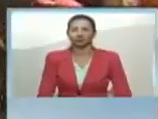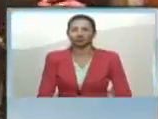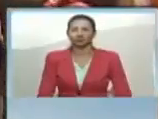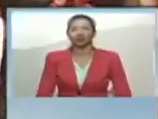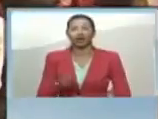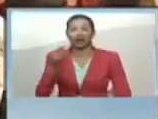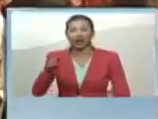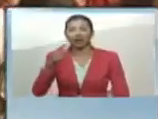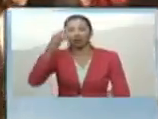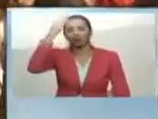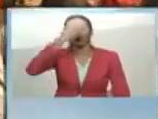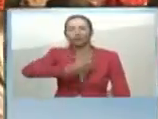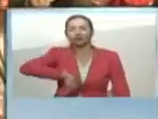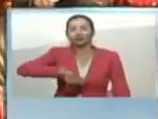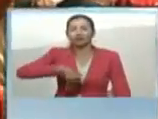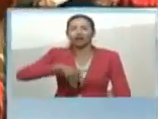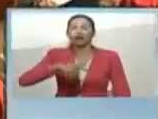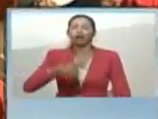de